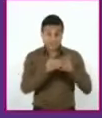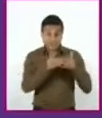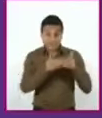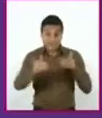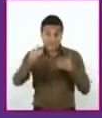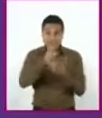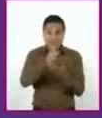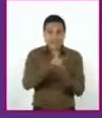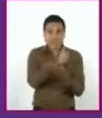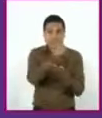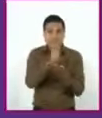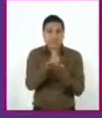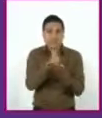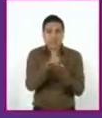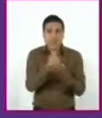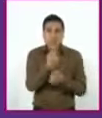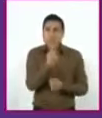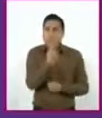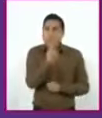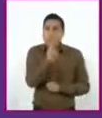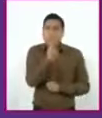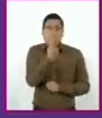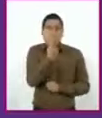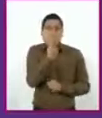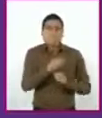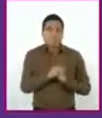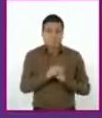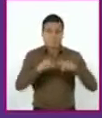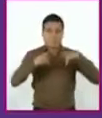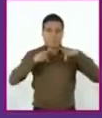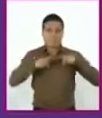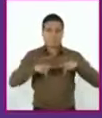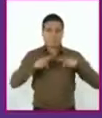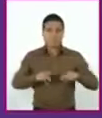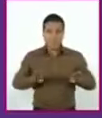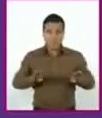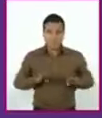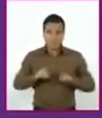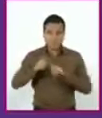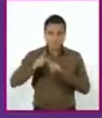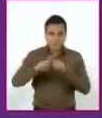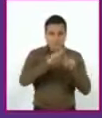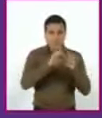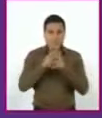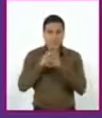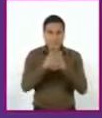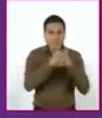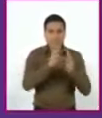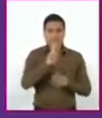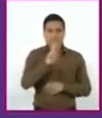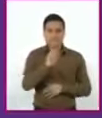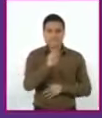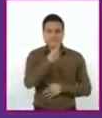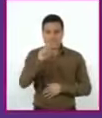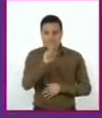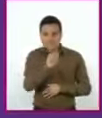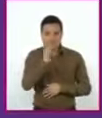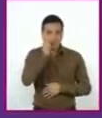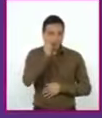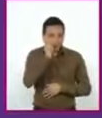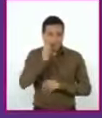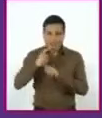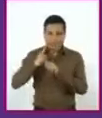en todo el orbe que alojara una sociedad tan cosmopolita, pluriétnica, mestizada, multirracial